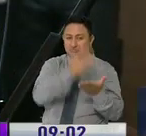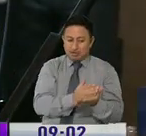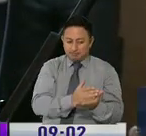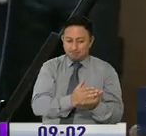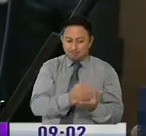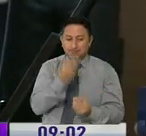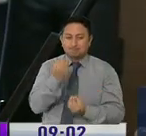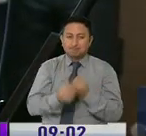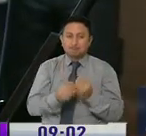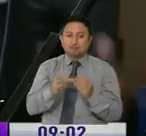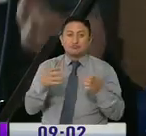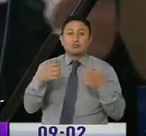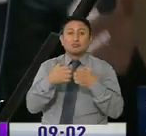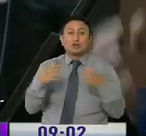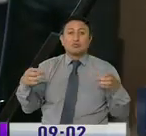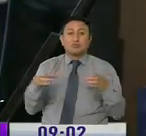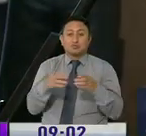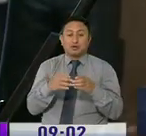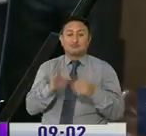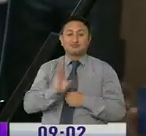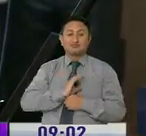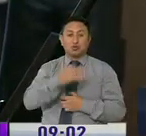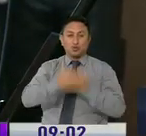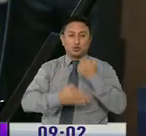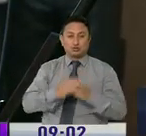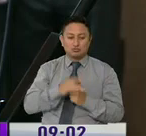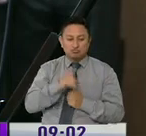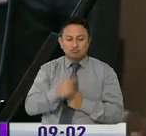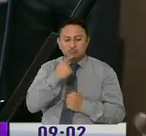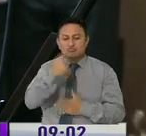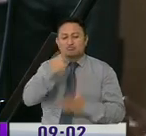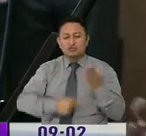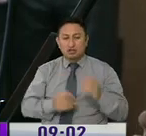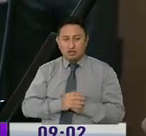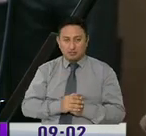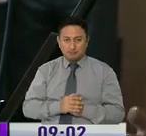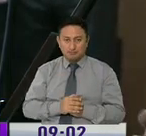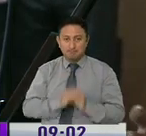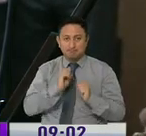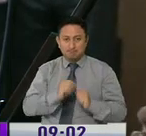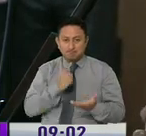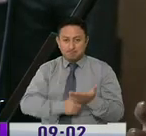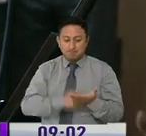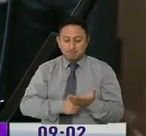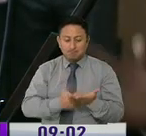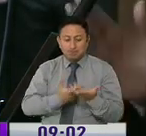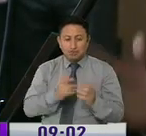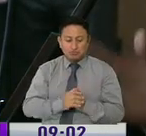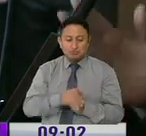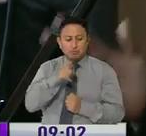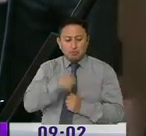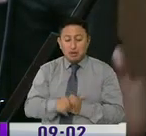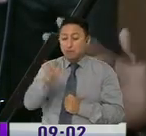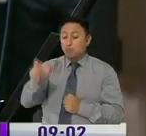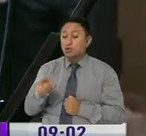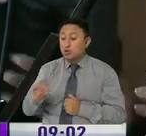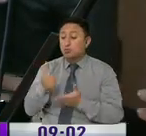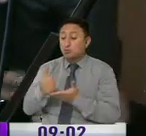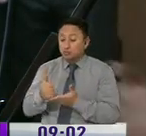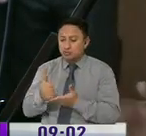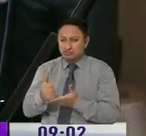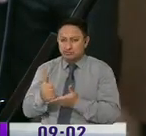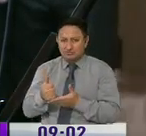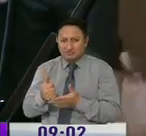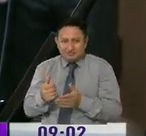nosotros lo que hacemos es un estudio técnico jurídico de lo que corresponde. Realmente no nos ponemos a analizar casos concretos en los cuales